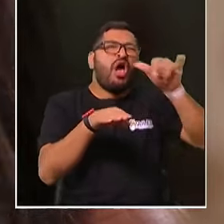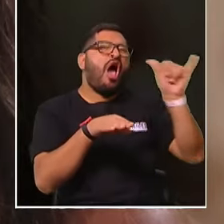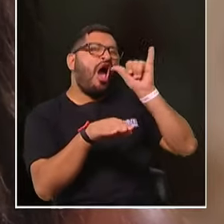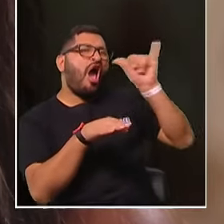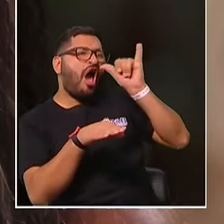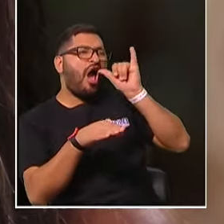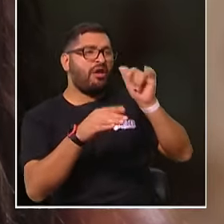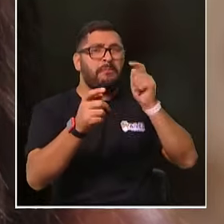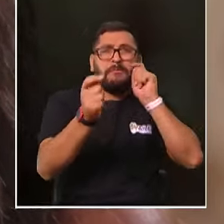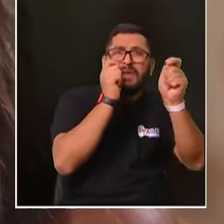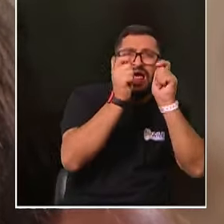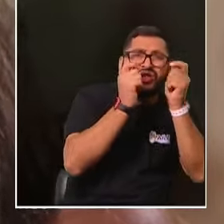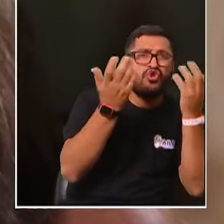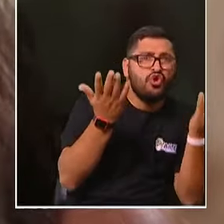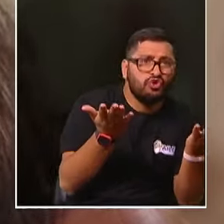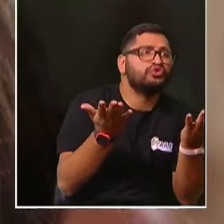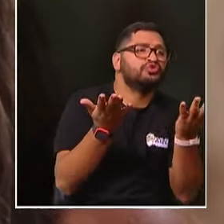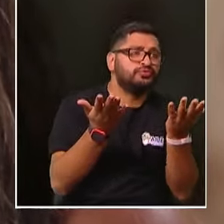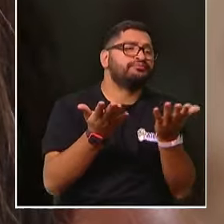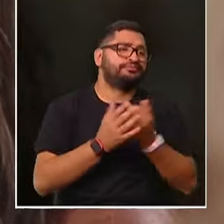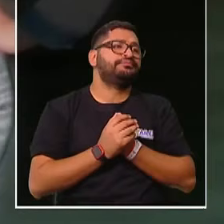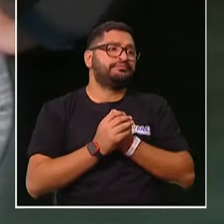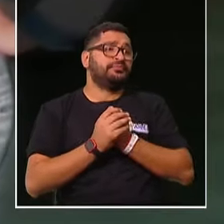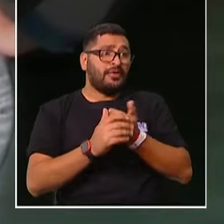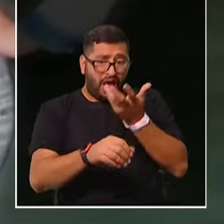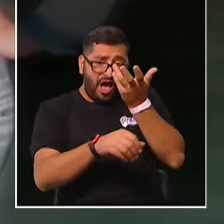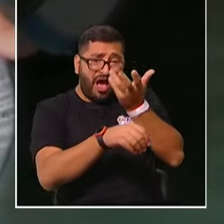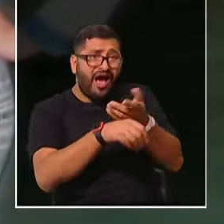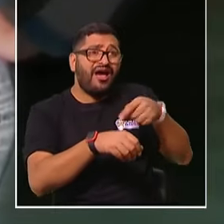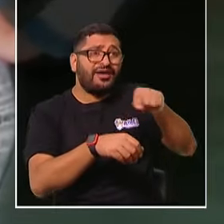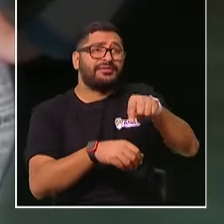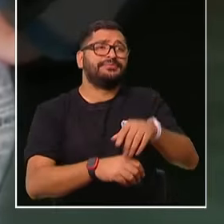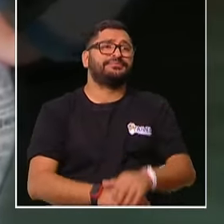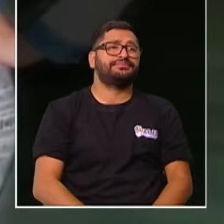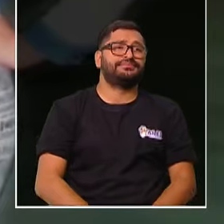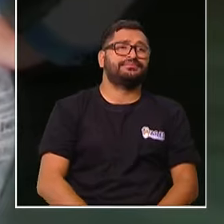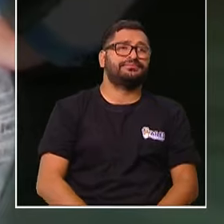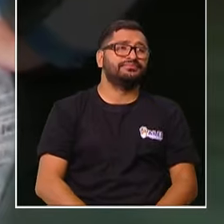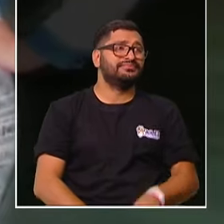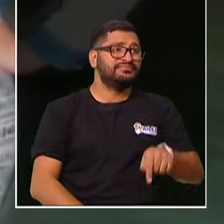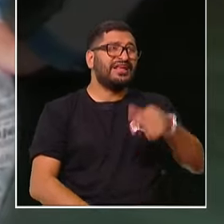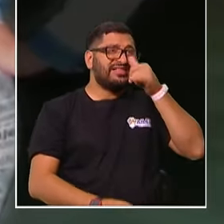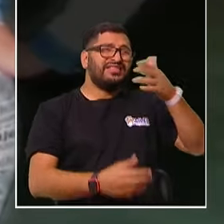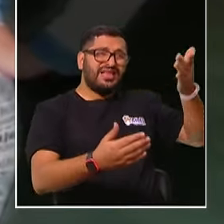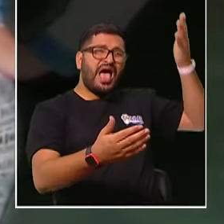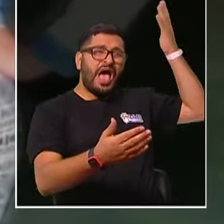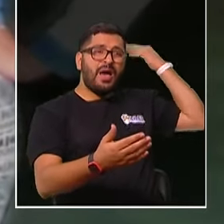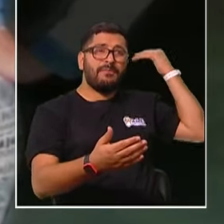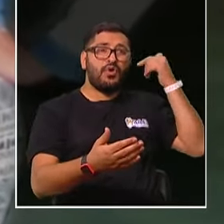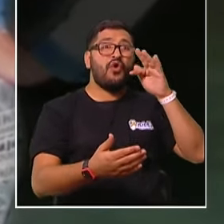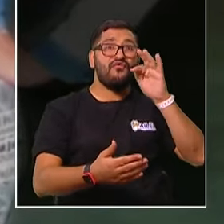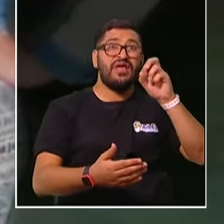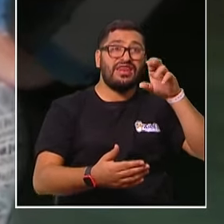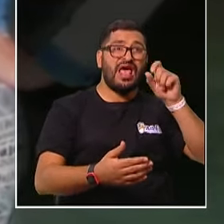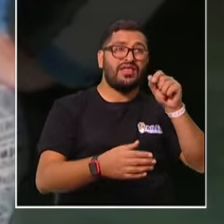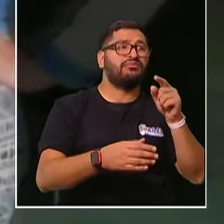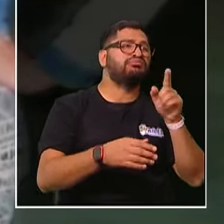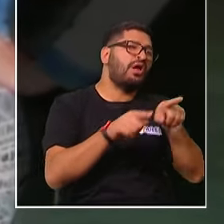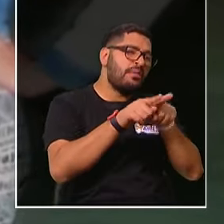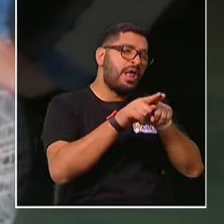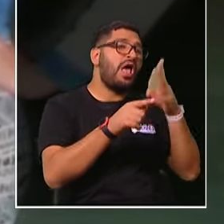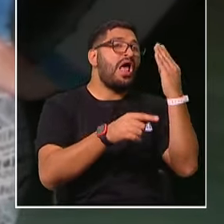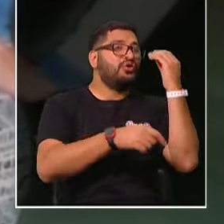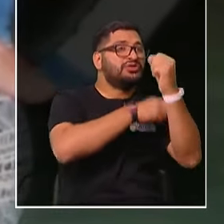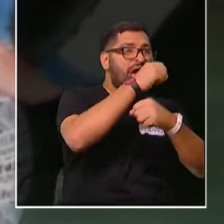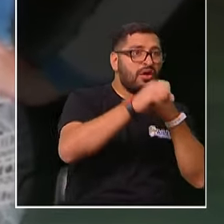igual es un riesgo igual para nosotras. En ese tiempo la Feña tenía 14 años, yo 15 años, entonces